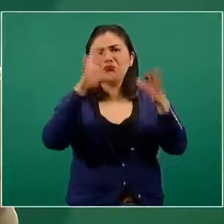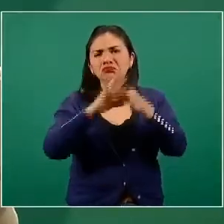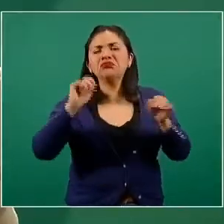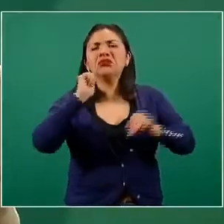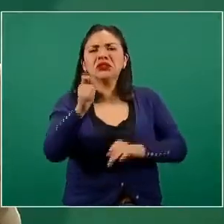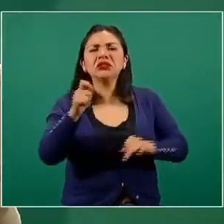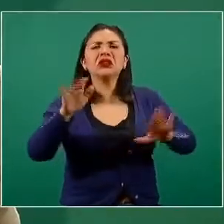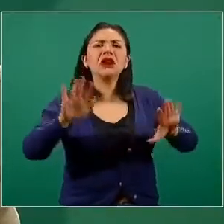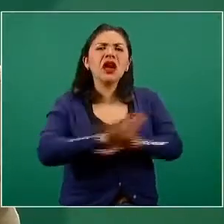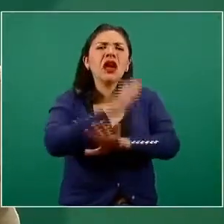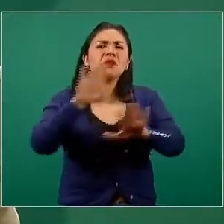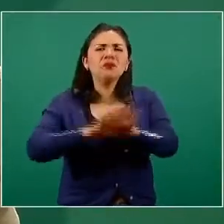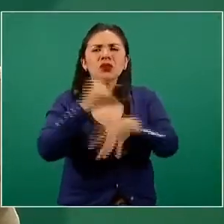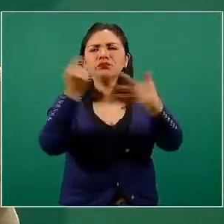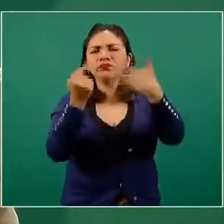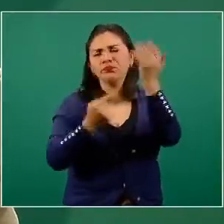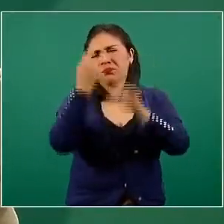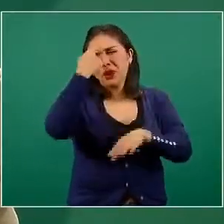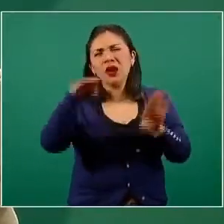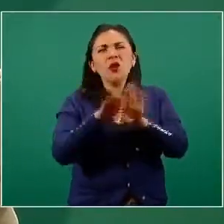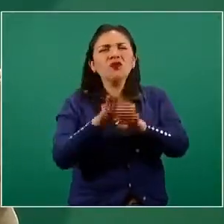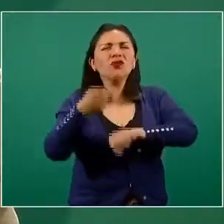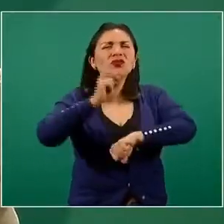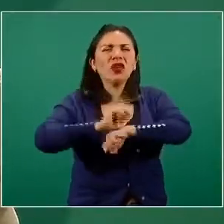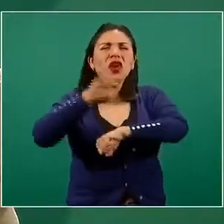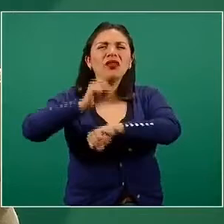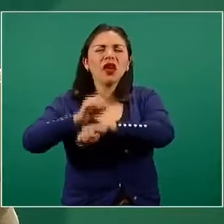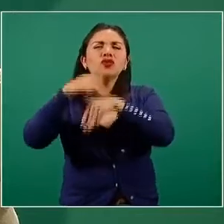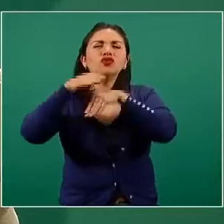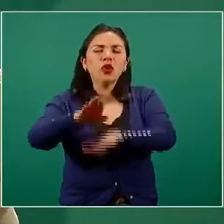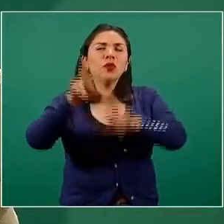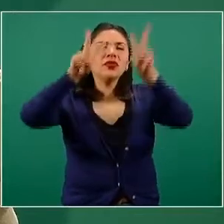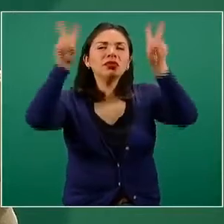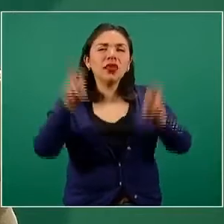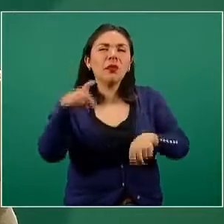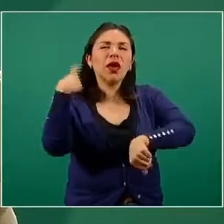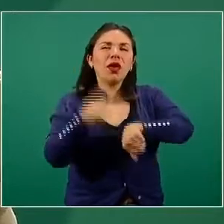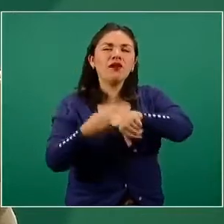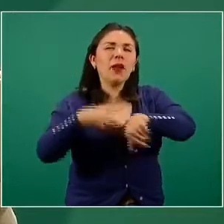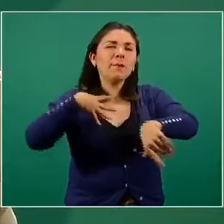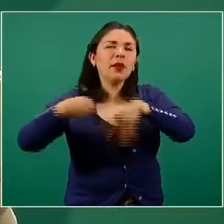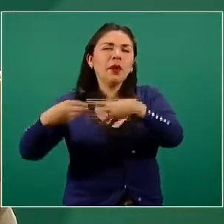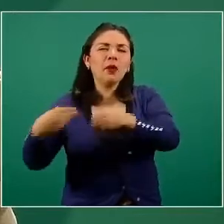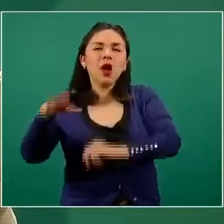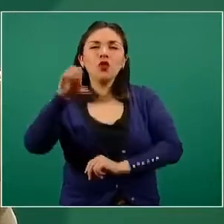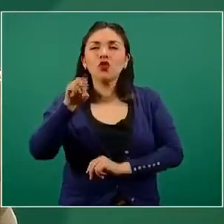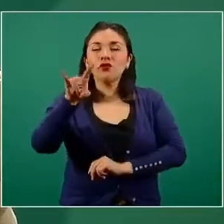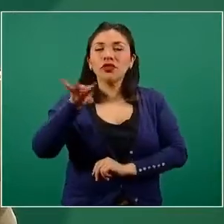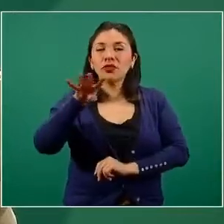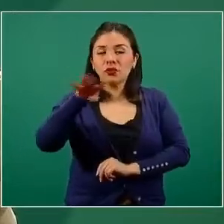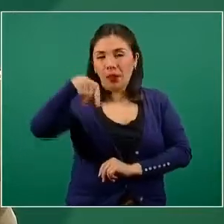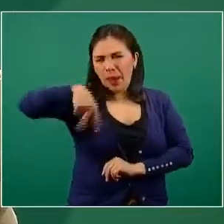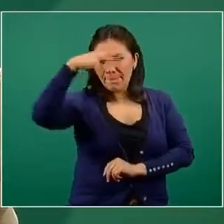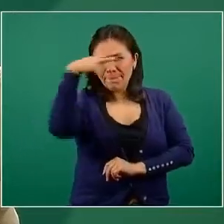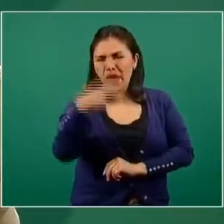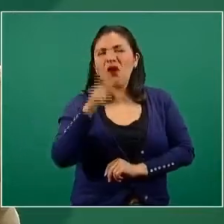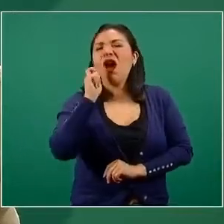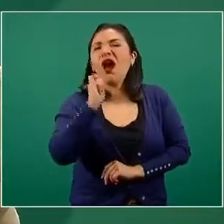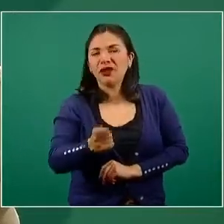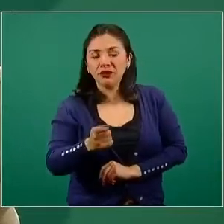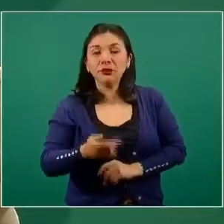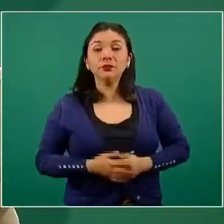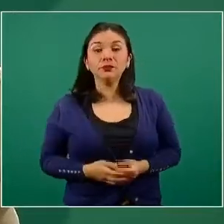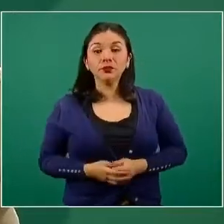actualización del informe diario de la epidemia de COVID-19 en México.